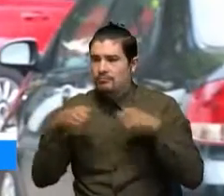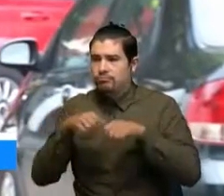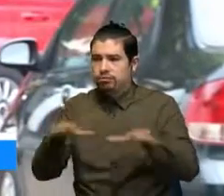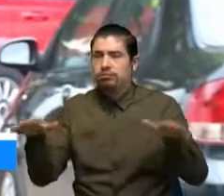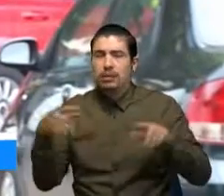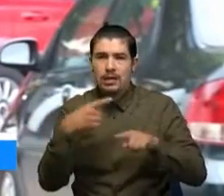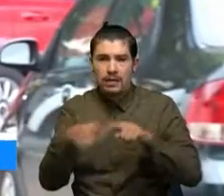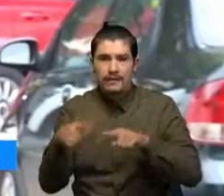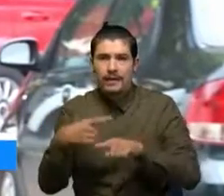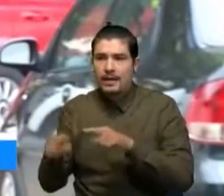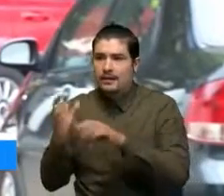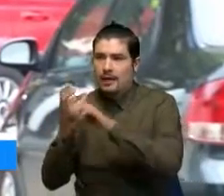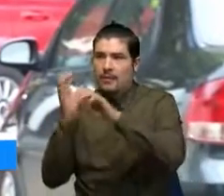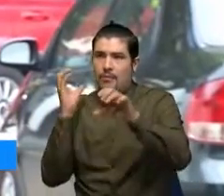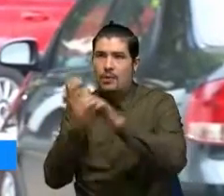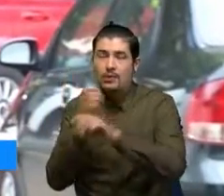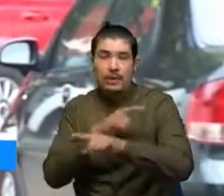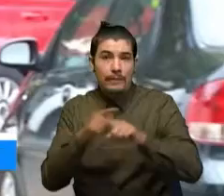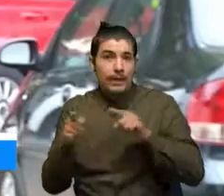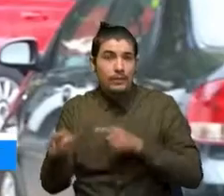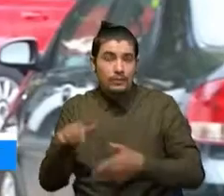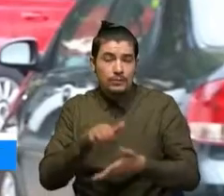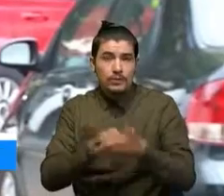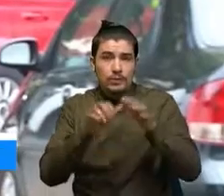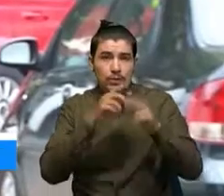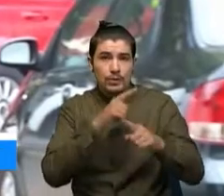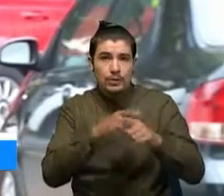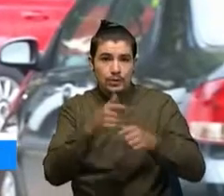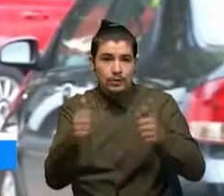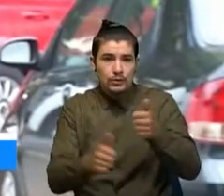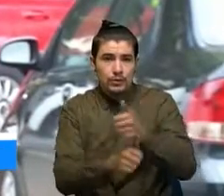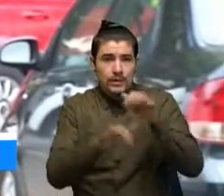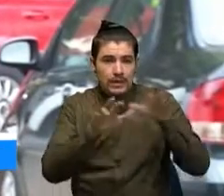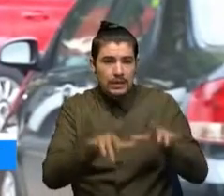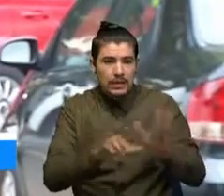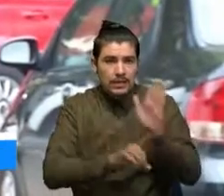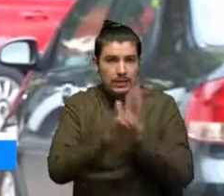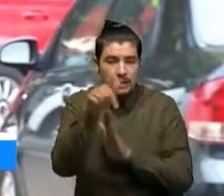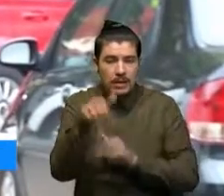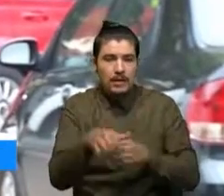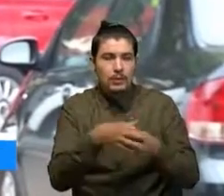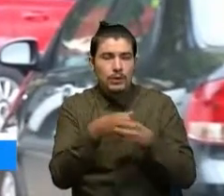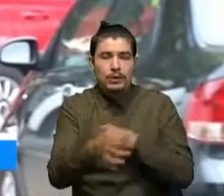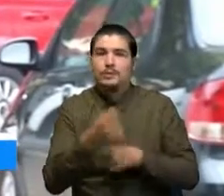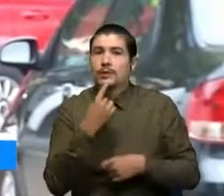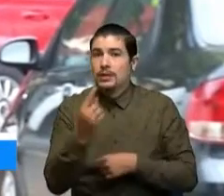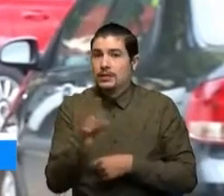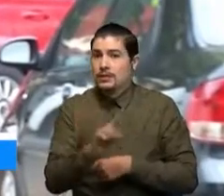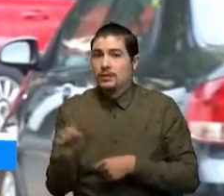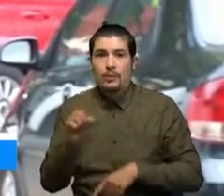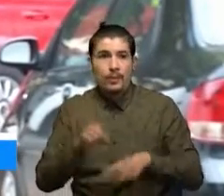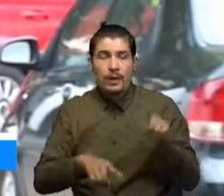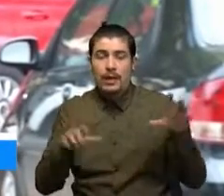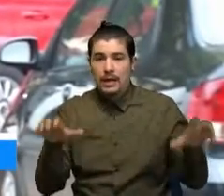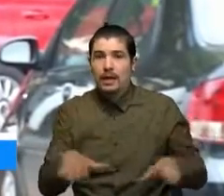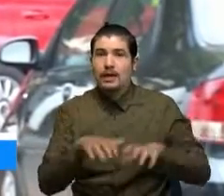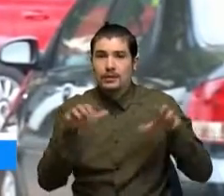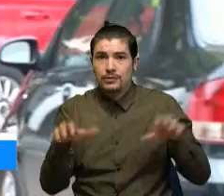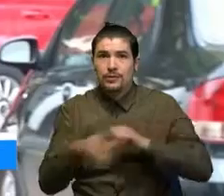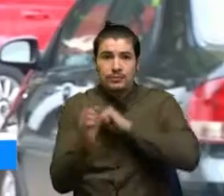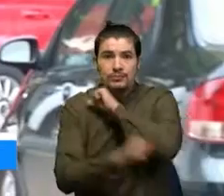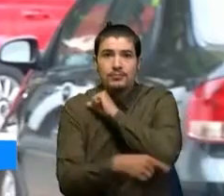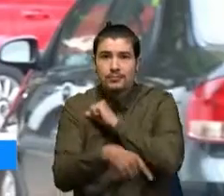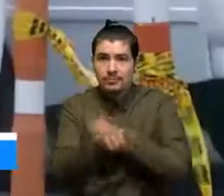en diferentes busetas. La subsecretaria de Desarrollo del municipio habló sobre las medidas que se tomarán. Ya se está analizando la